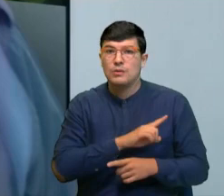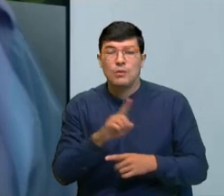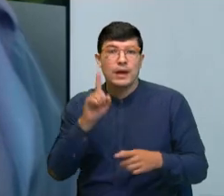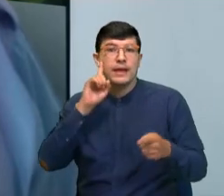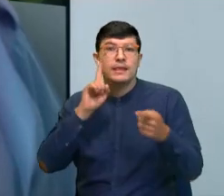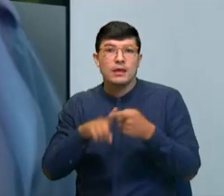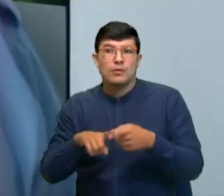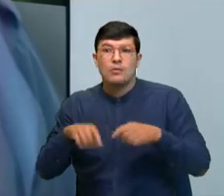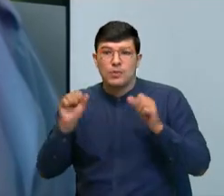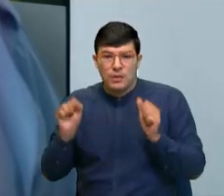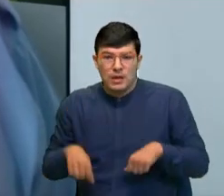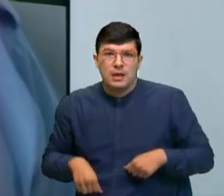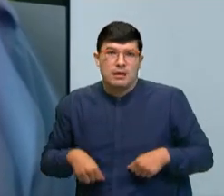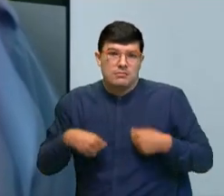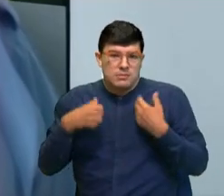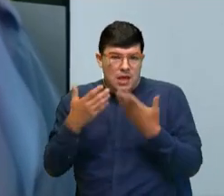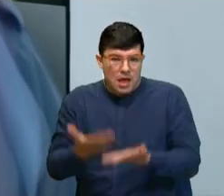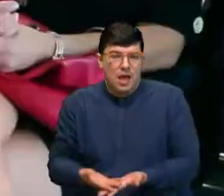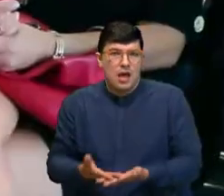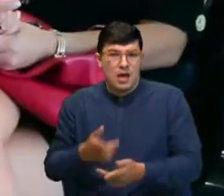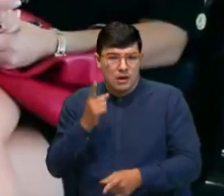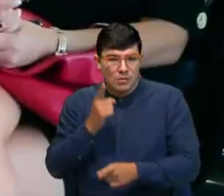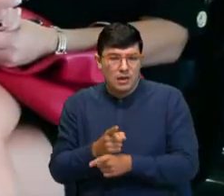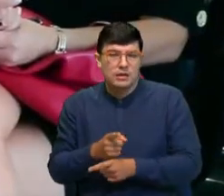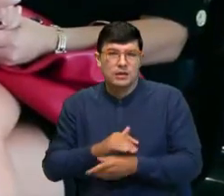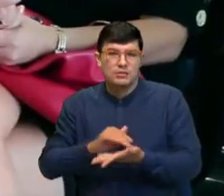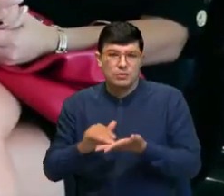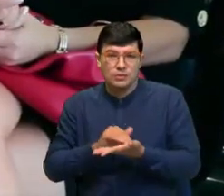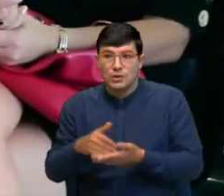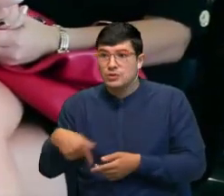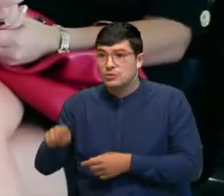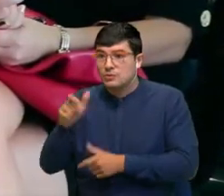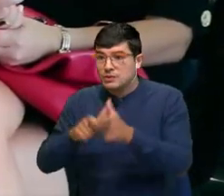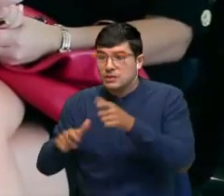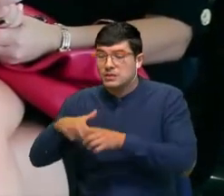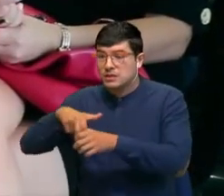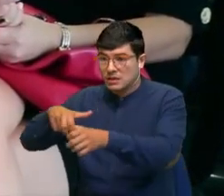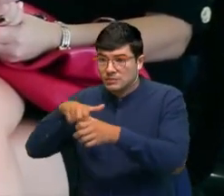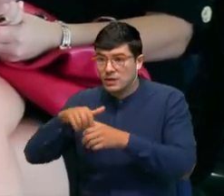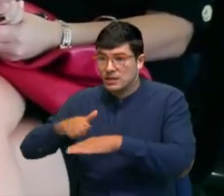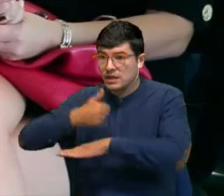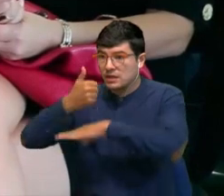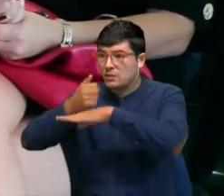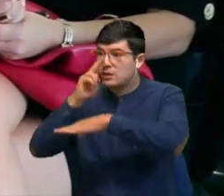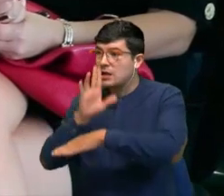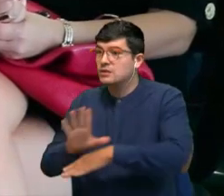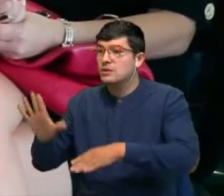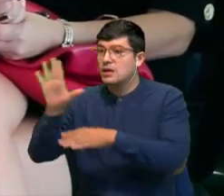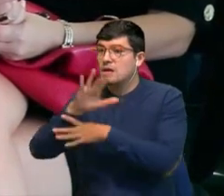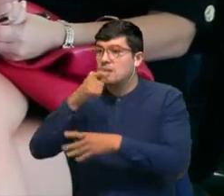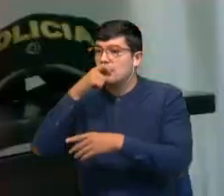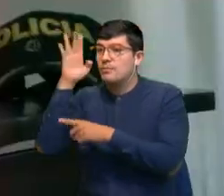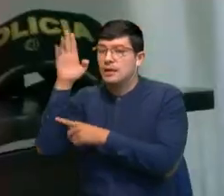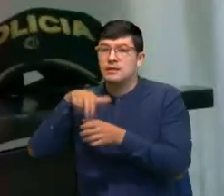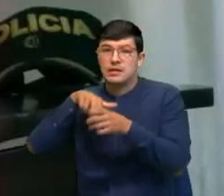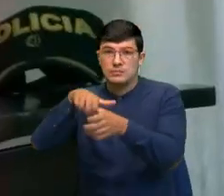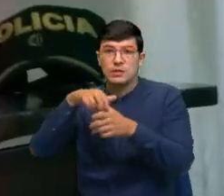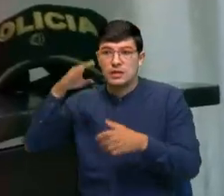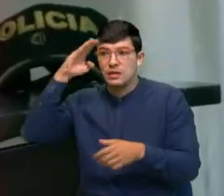de de que tenga una pronta solución los transportadores y el director nacional de tránsito y transporte de la policía